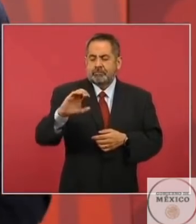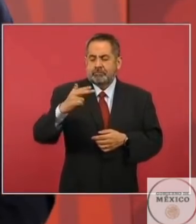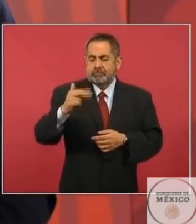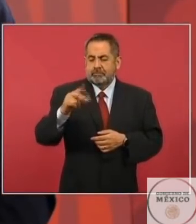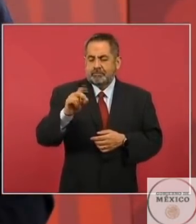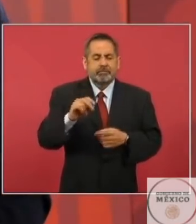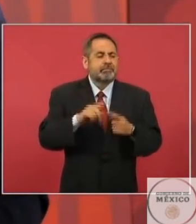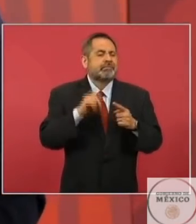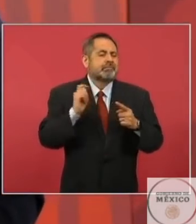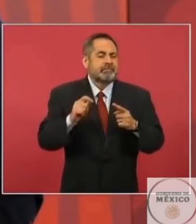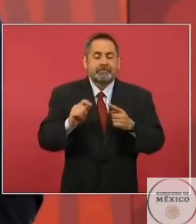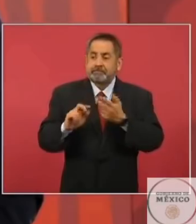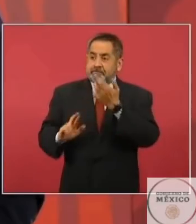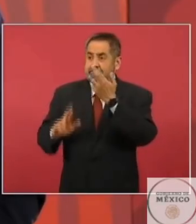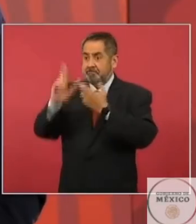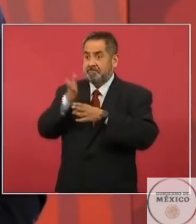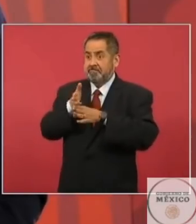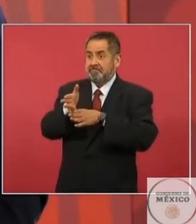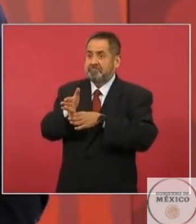a la revolución